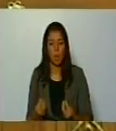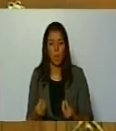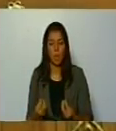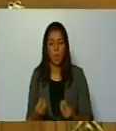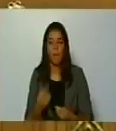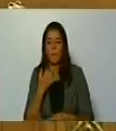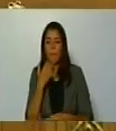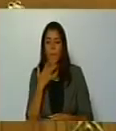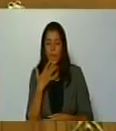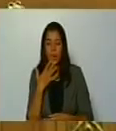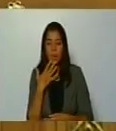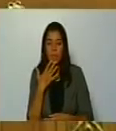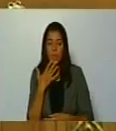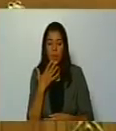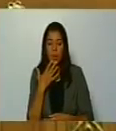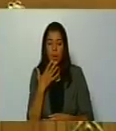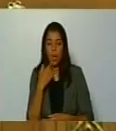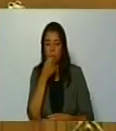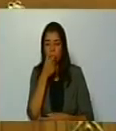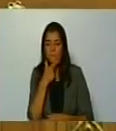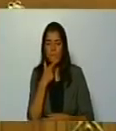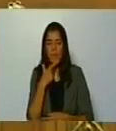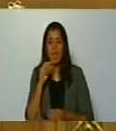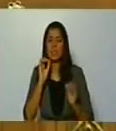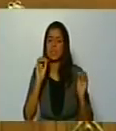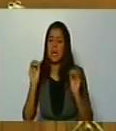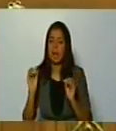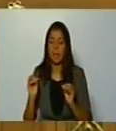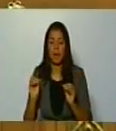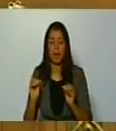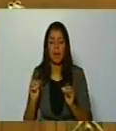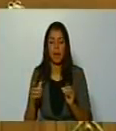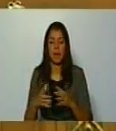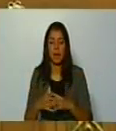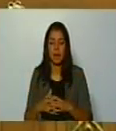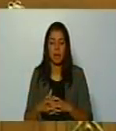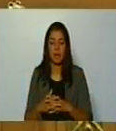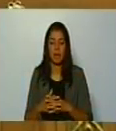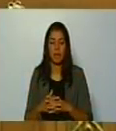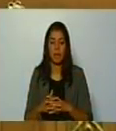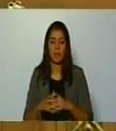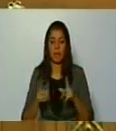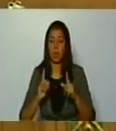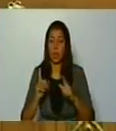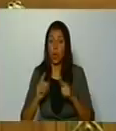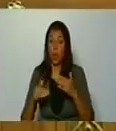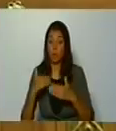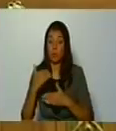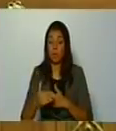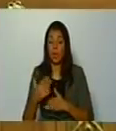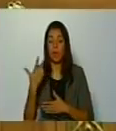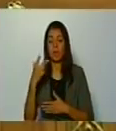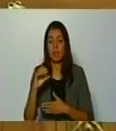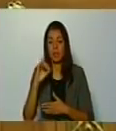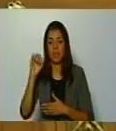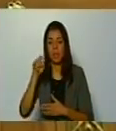llamamientos como el que voy textualmente a leer, ocurrido ya no posterior al 30 de julio,